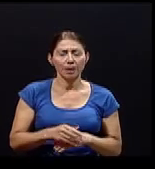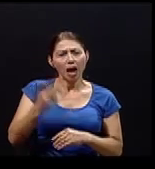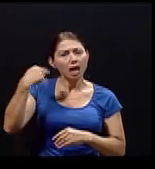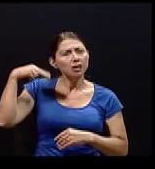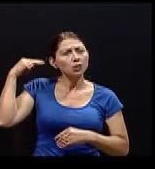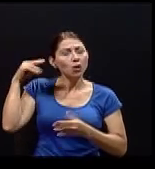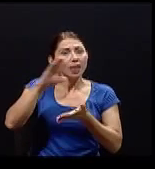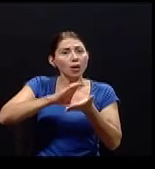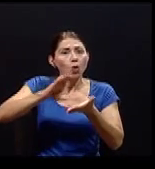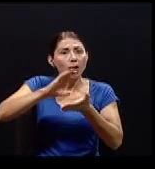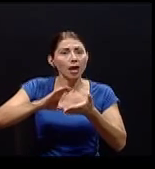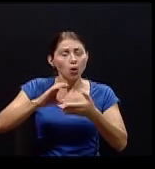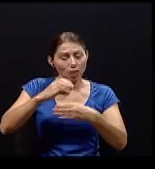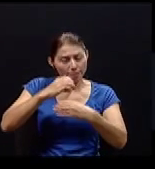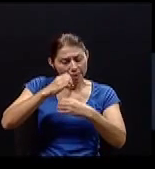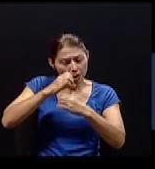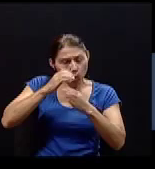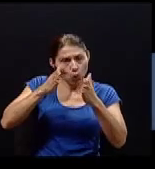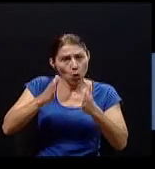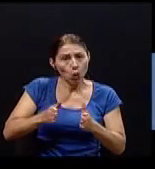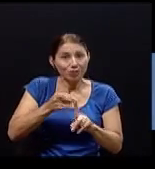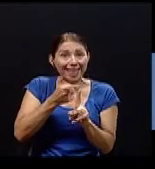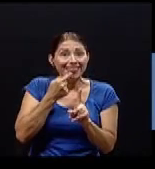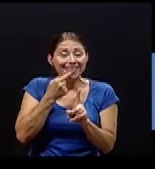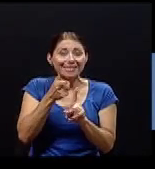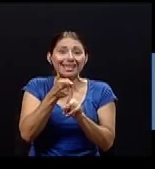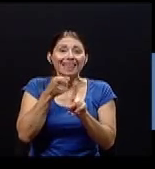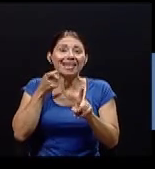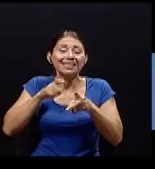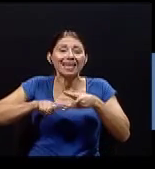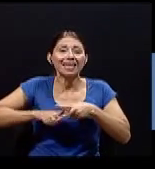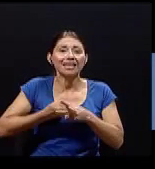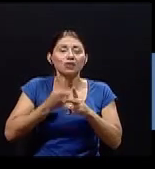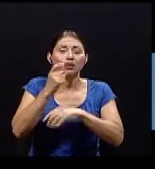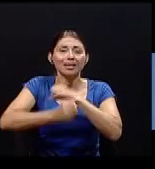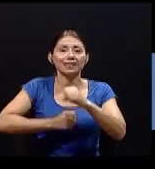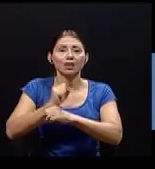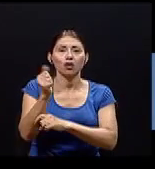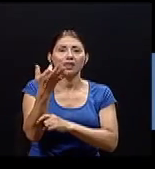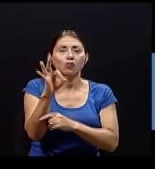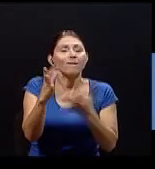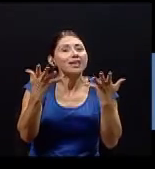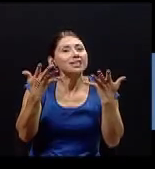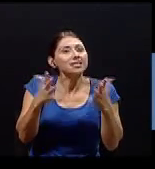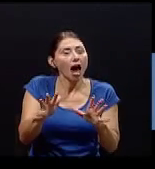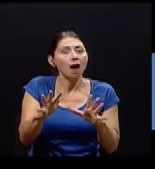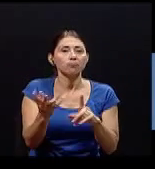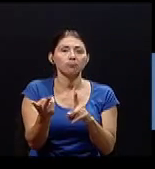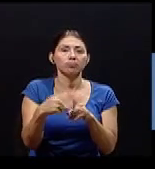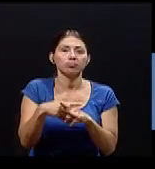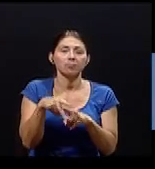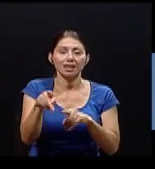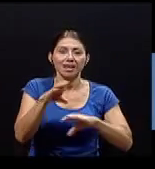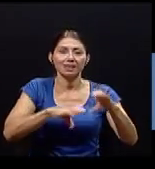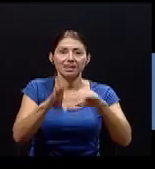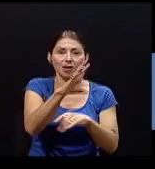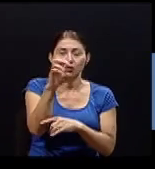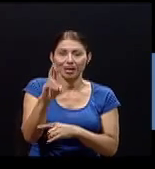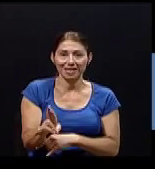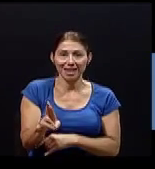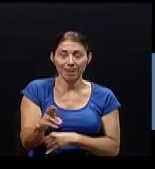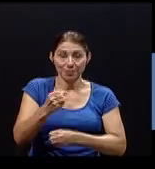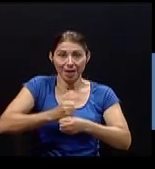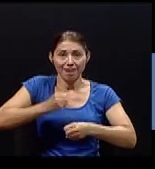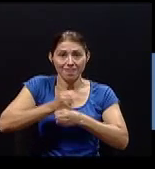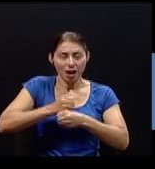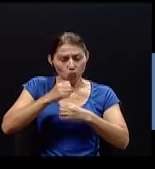historia del Colegio de Microbiólogos, desde inicios del siglo XIX ya se practicaba esta ciencia en Costa Rica. El quehacer